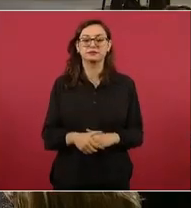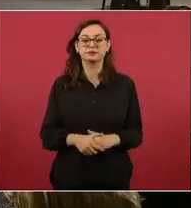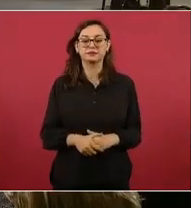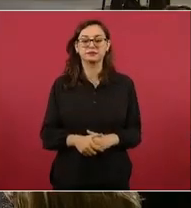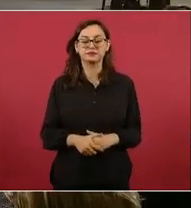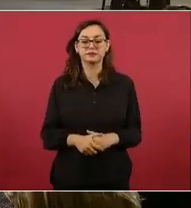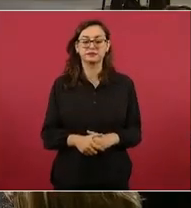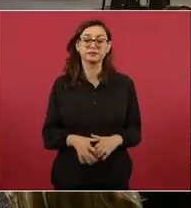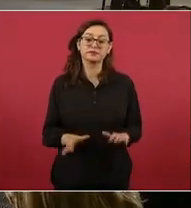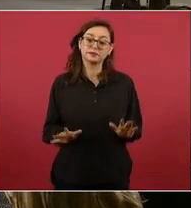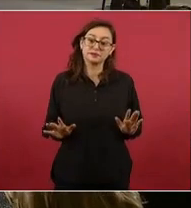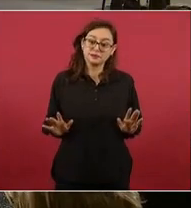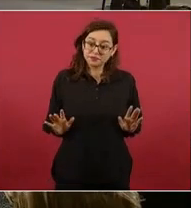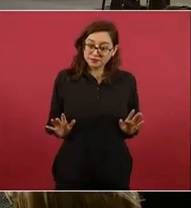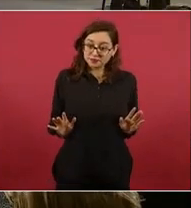lo voy a decir,